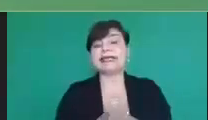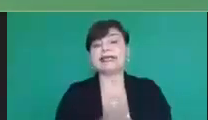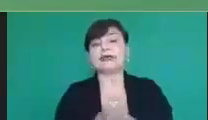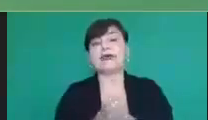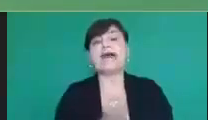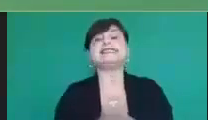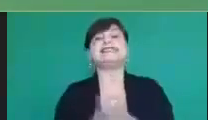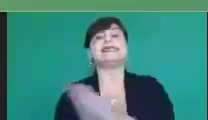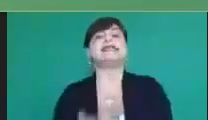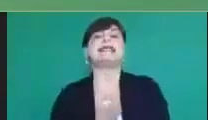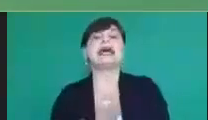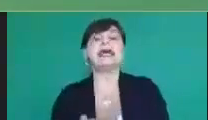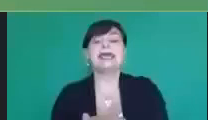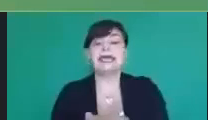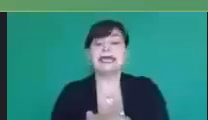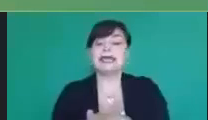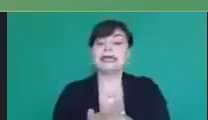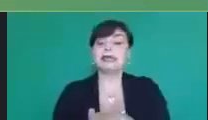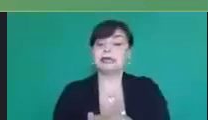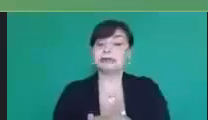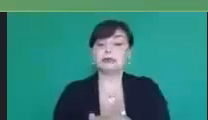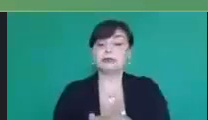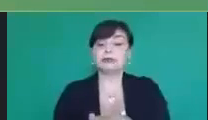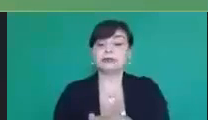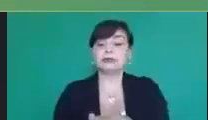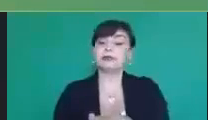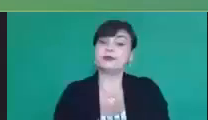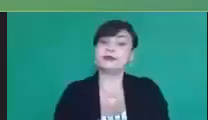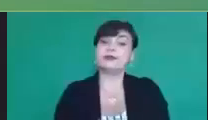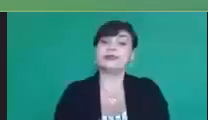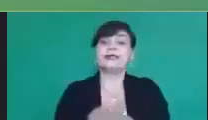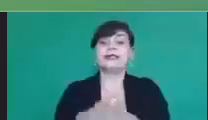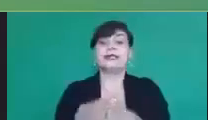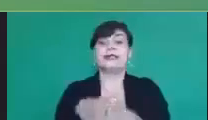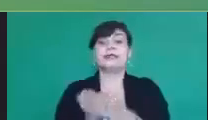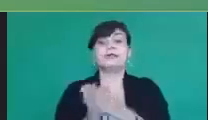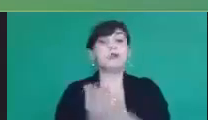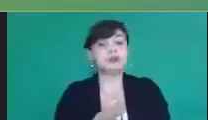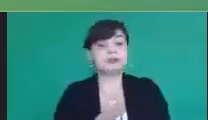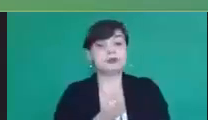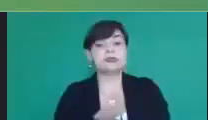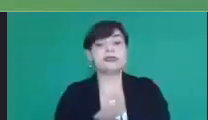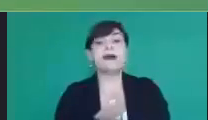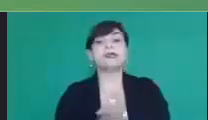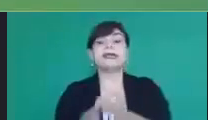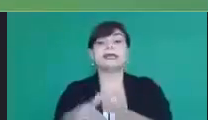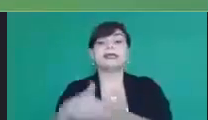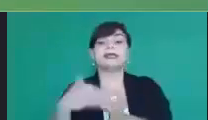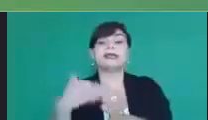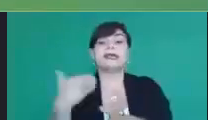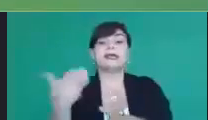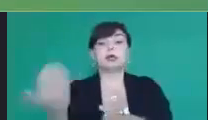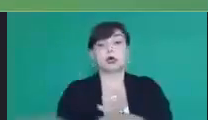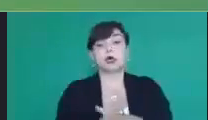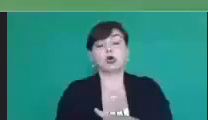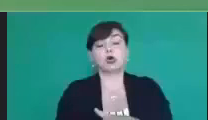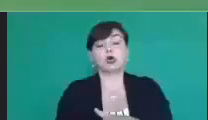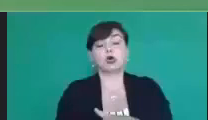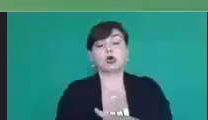retenido hasta que salga el resultado. Esto es muy importante y es muy responsable de